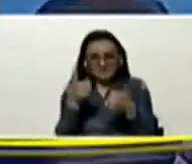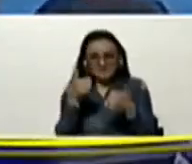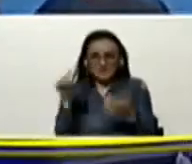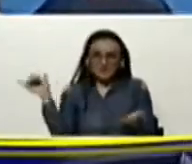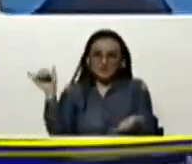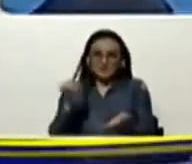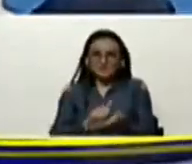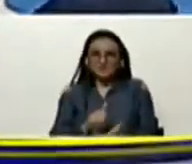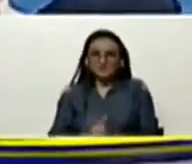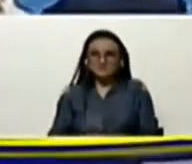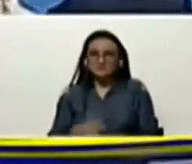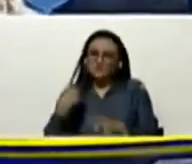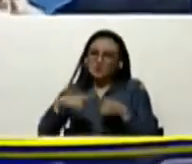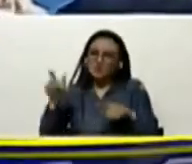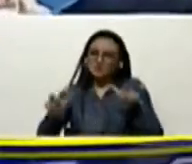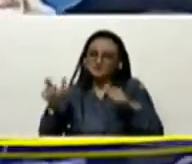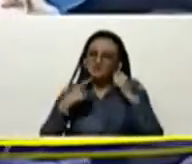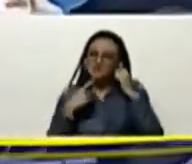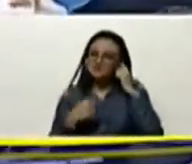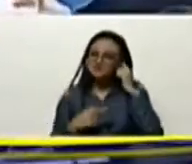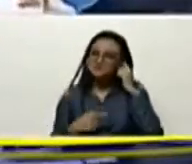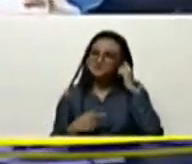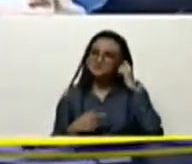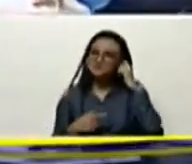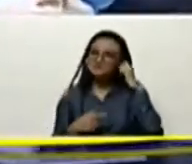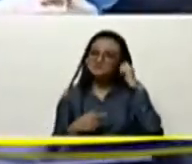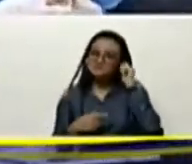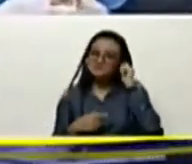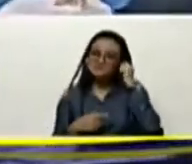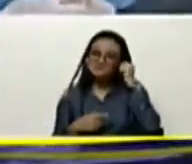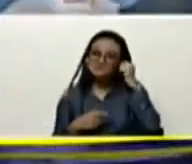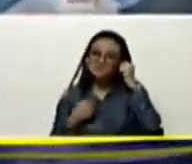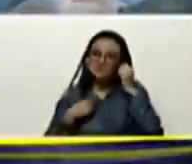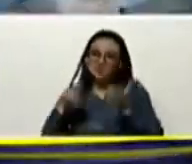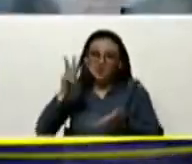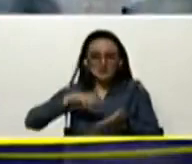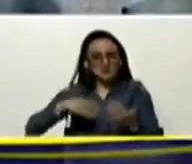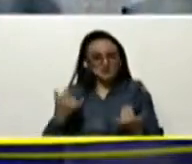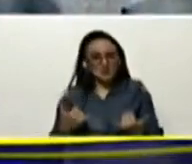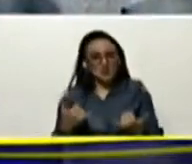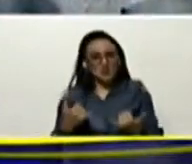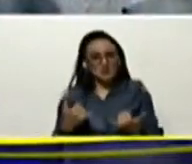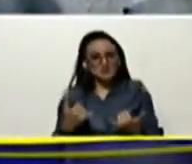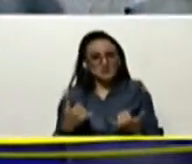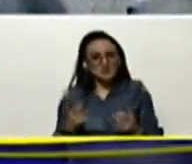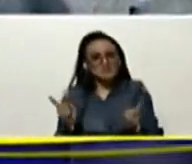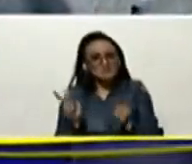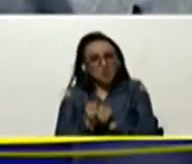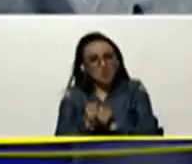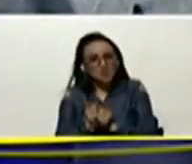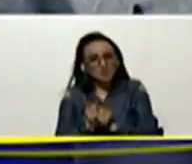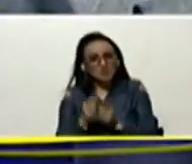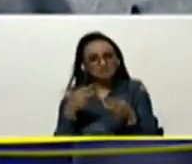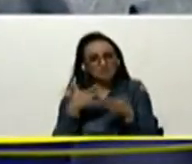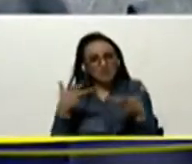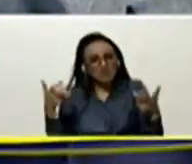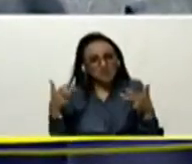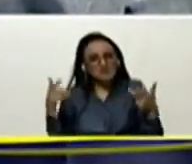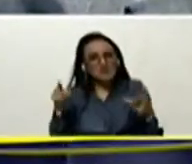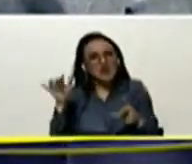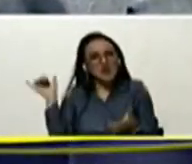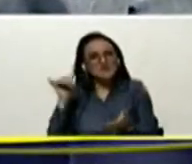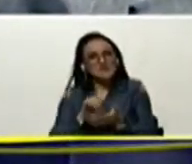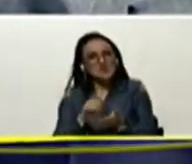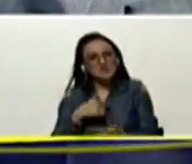comentado otros compañeros aquí. Y yo, leyendo hoy unas pequeñas líneas que usted dio en el avión, yo tengo